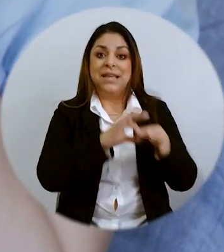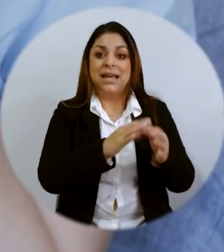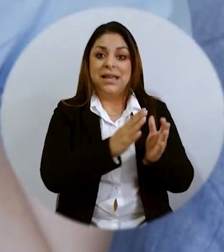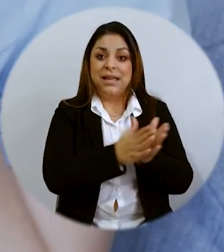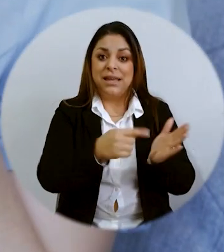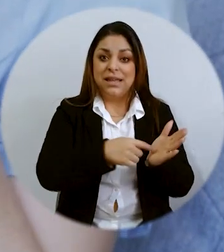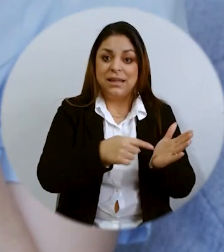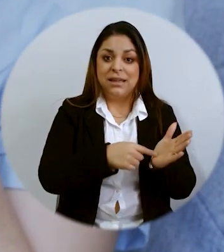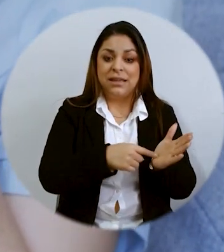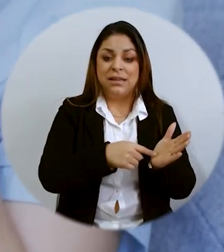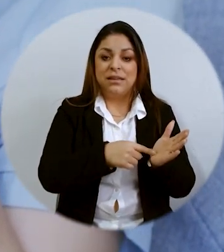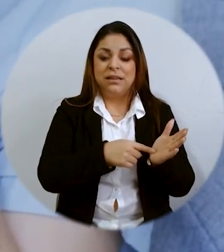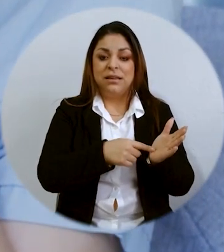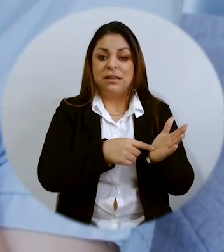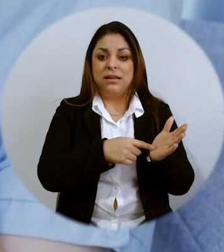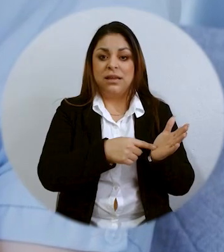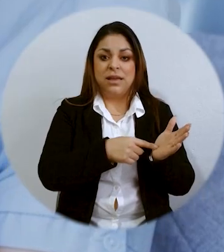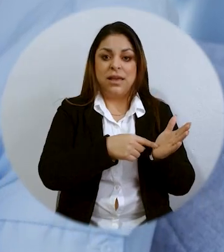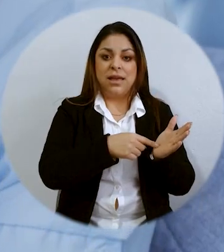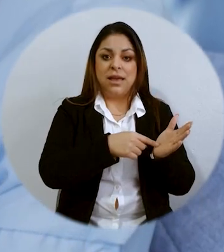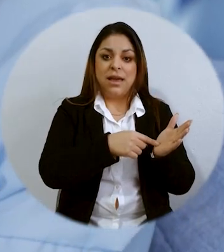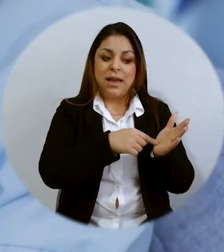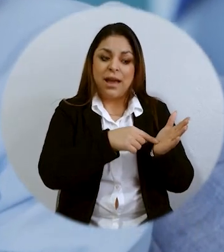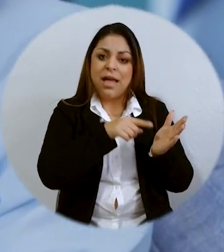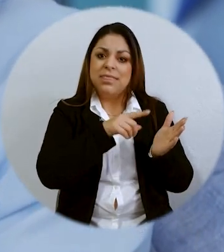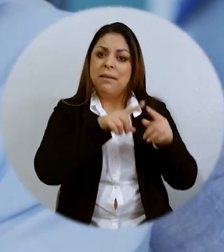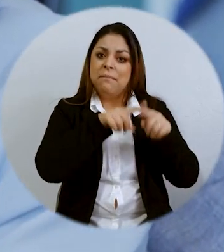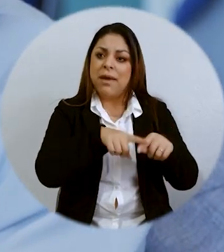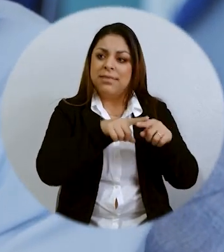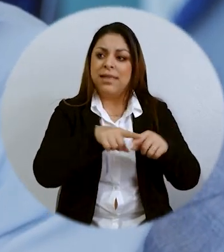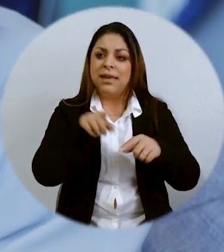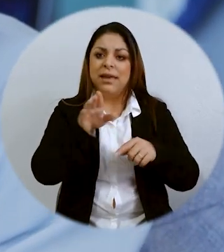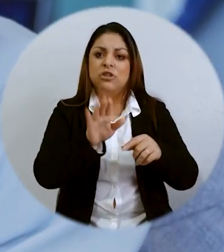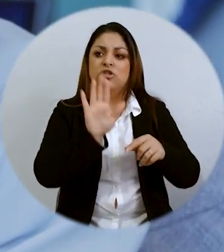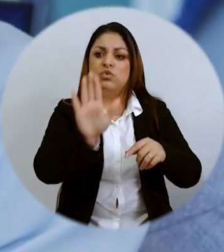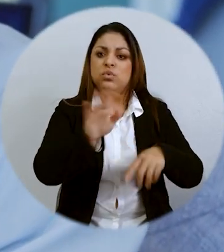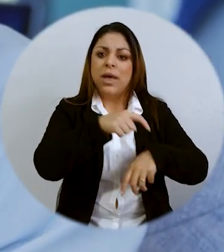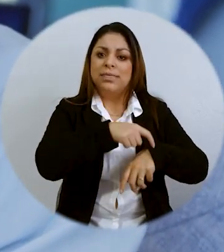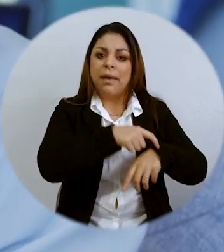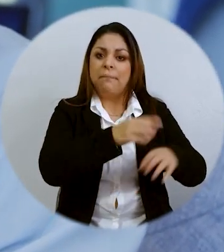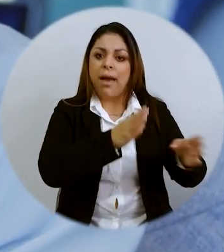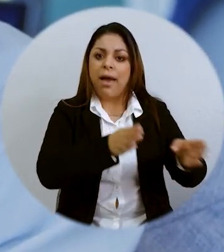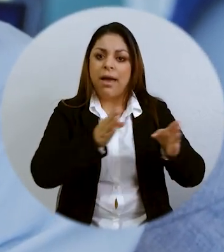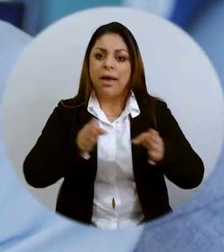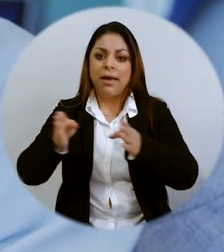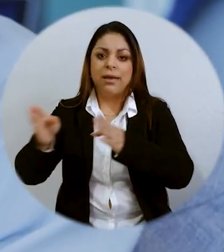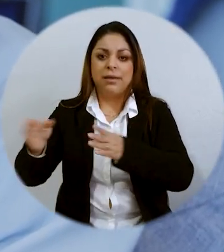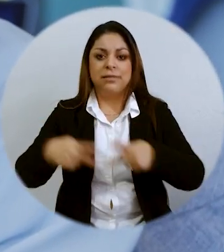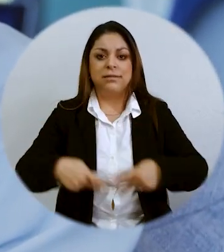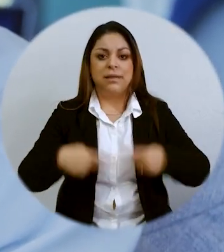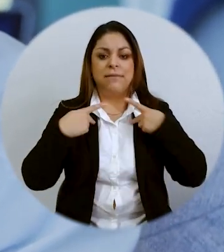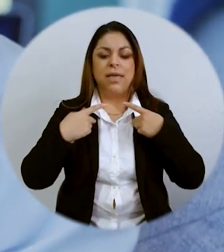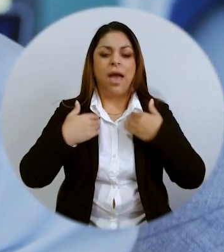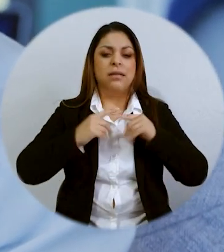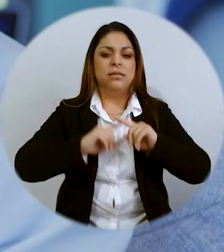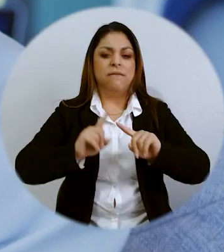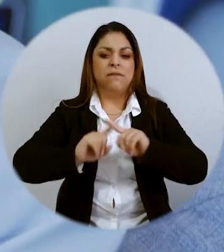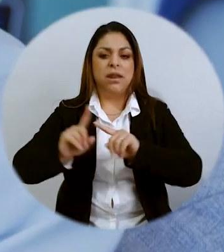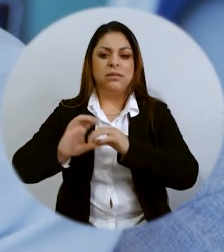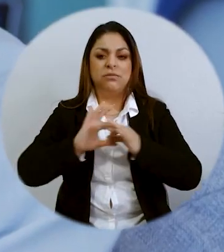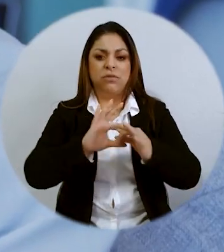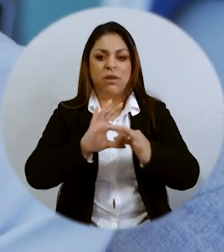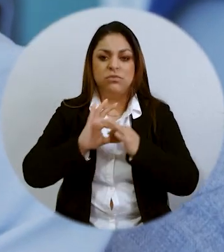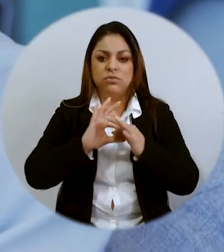según el segmento y la etapa de vida, también hay variaciones con relación a si